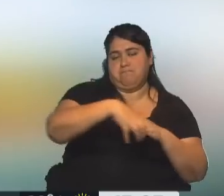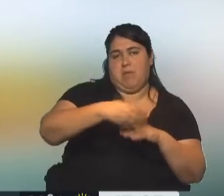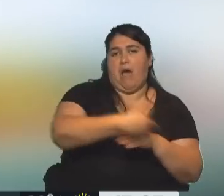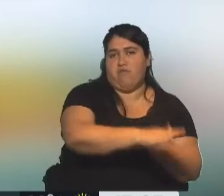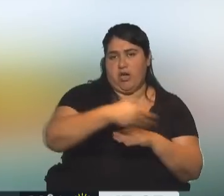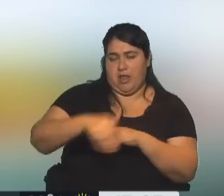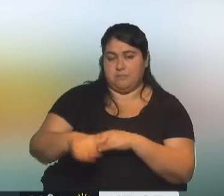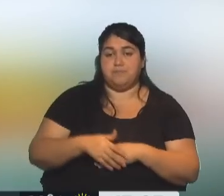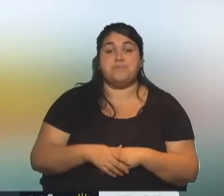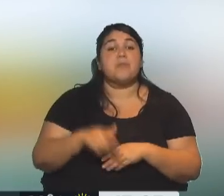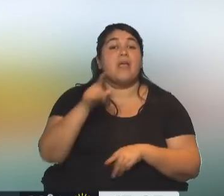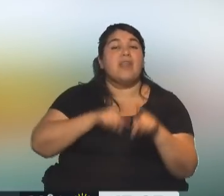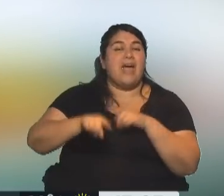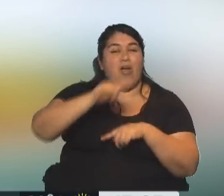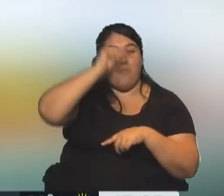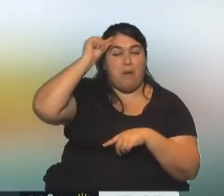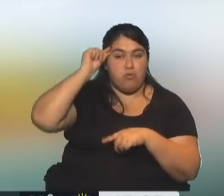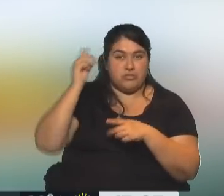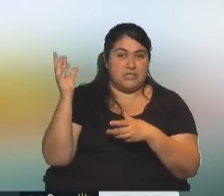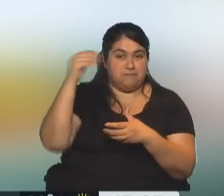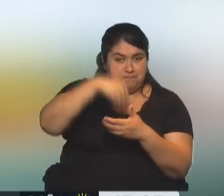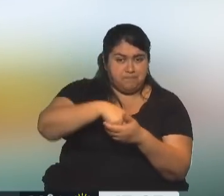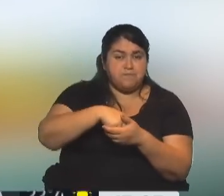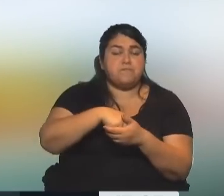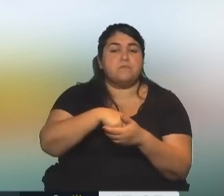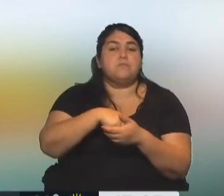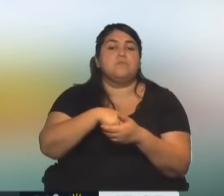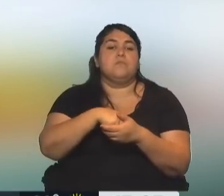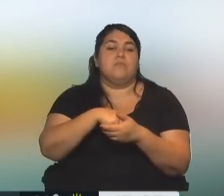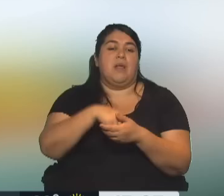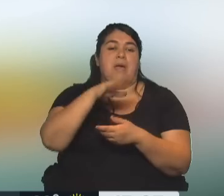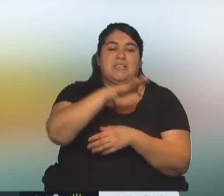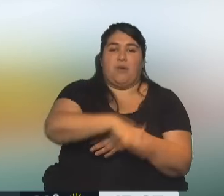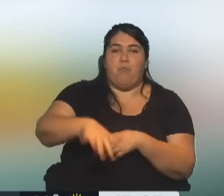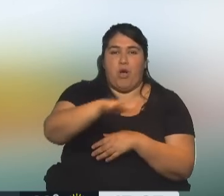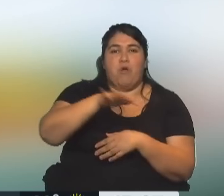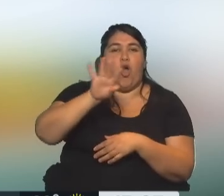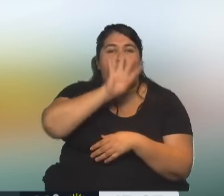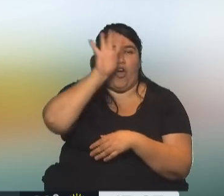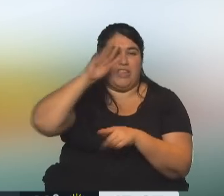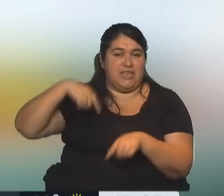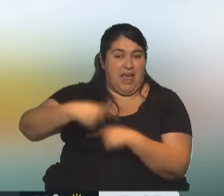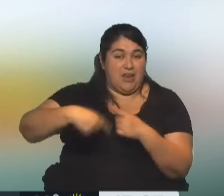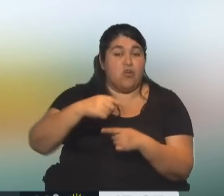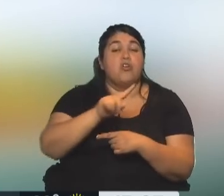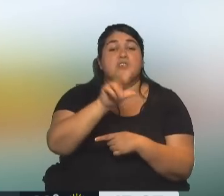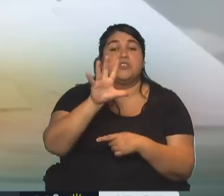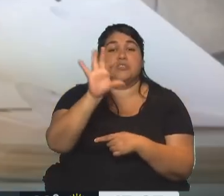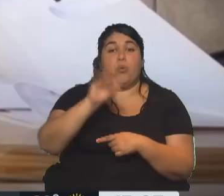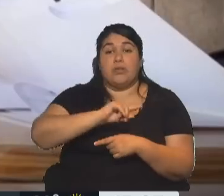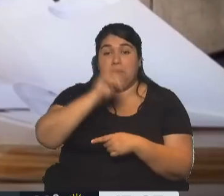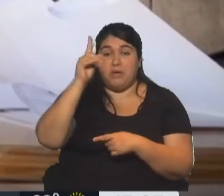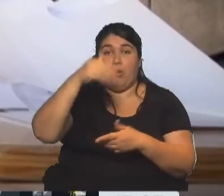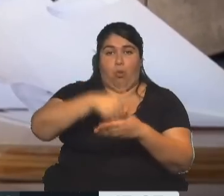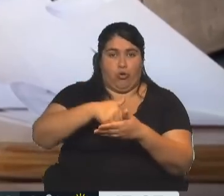suma el delegado mapuche Aligüen Antileo, que llega al lugar reservado para los pueblos originarios con más de 150.000 votos.